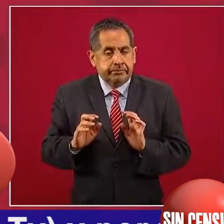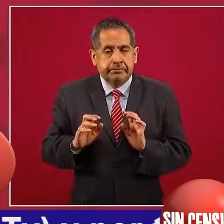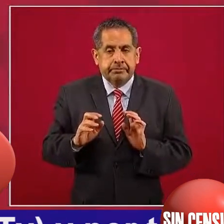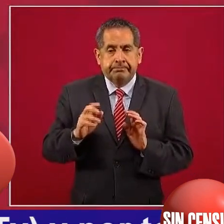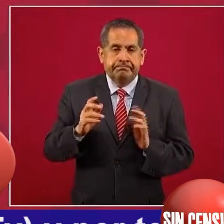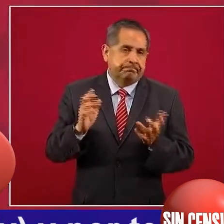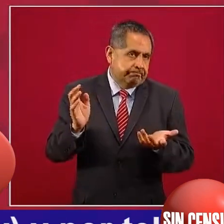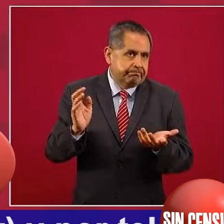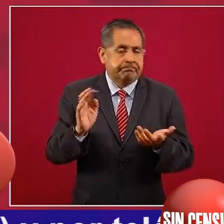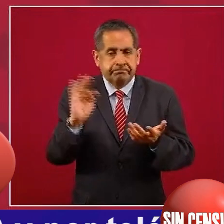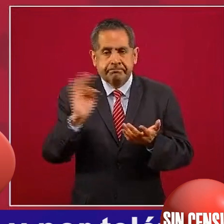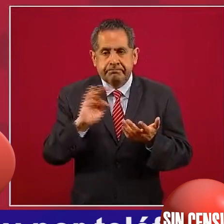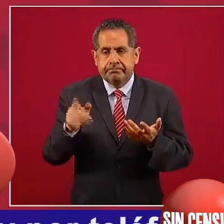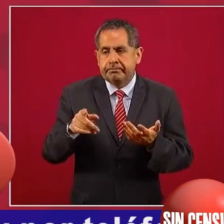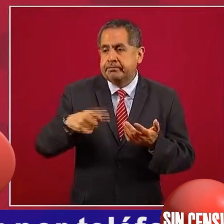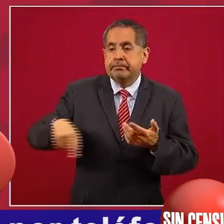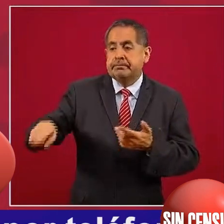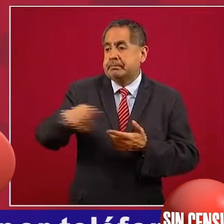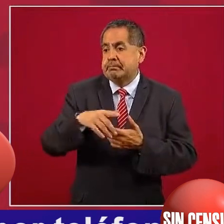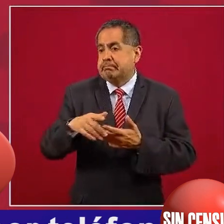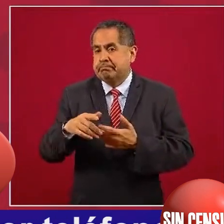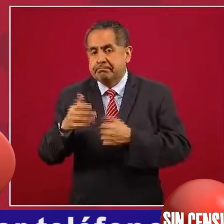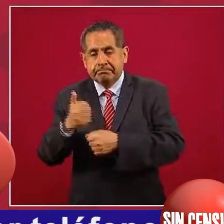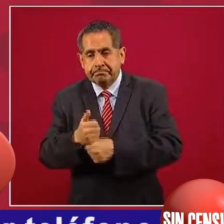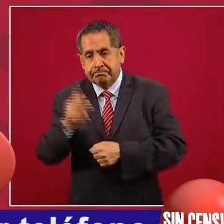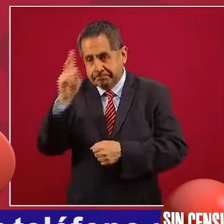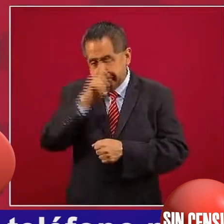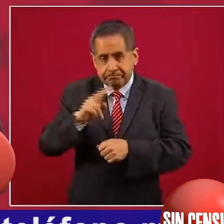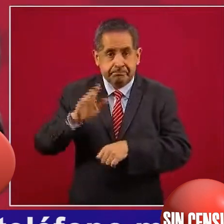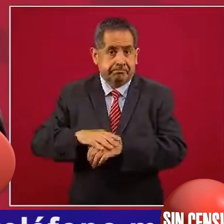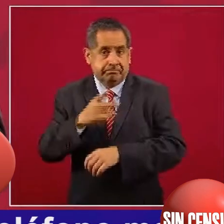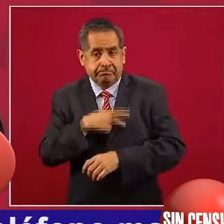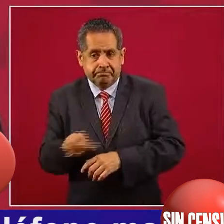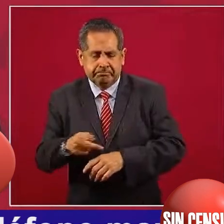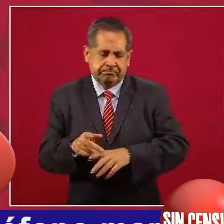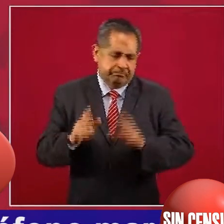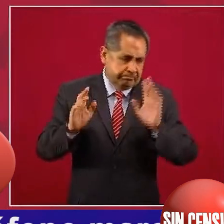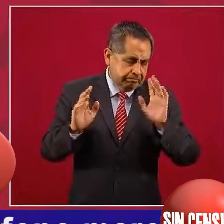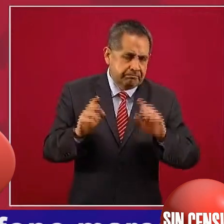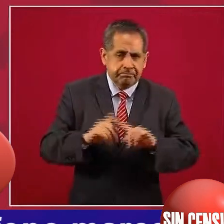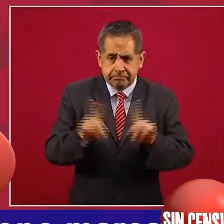se va a impactar a la mayoría de la gente, va a haber más pobres.